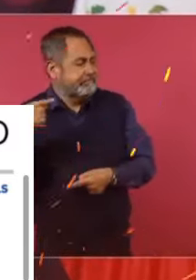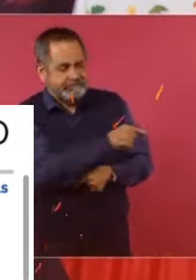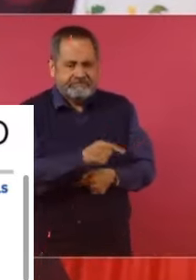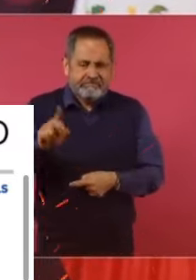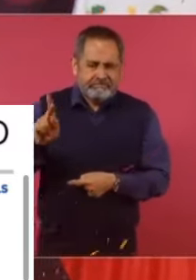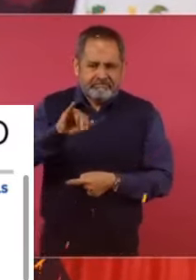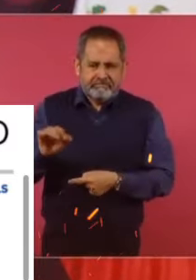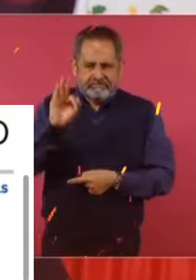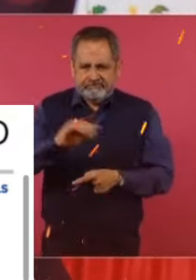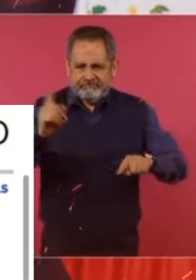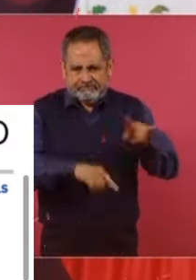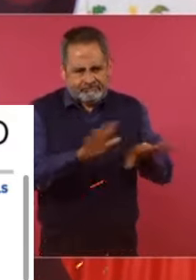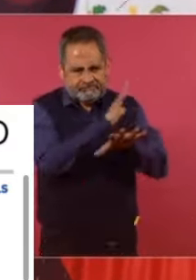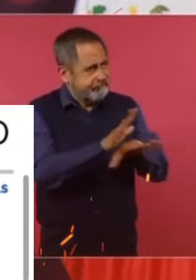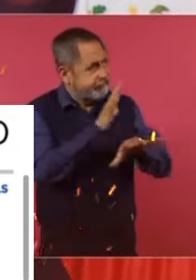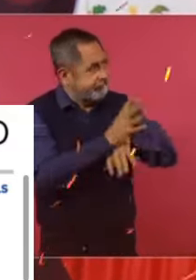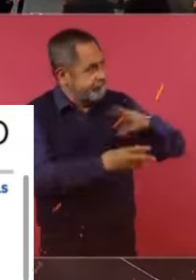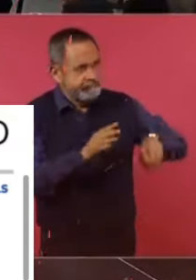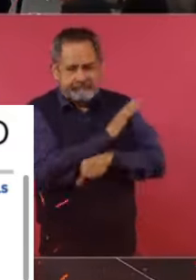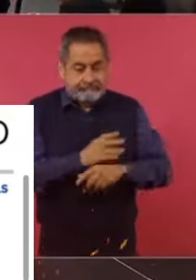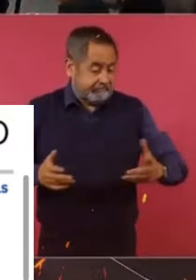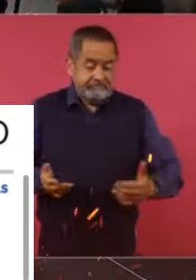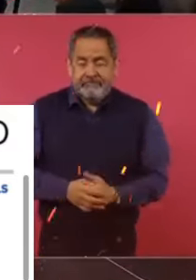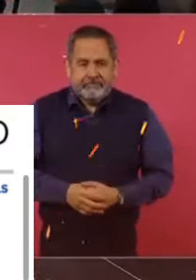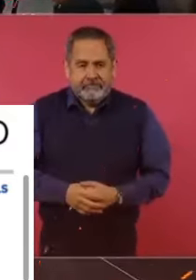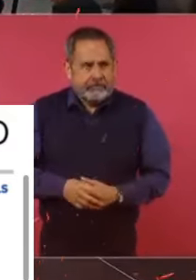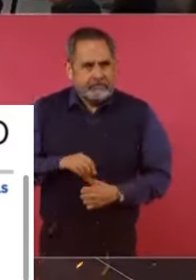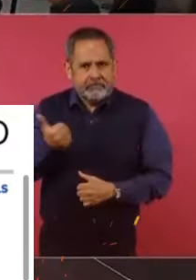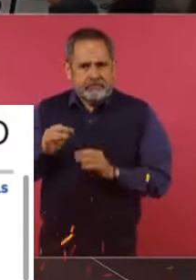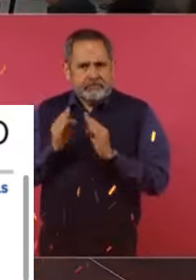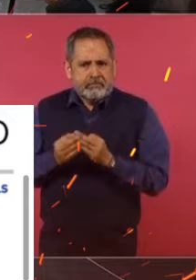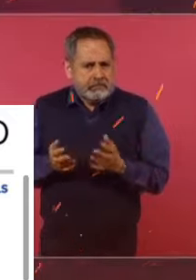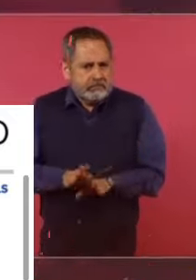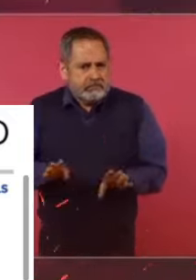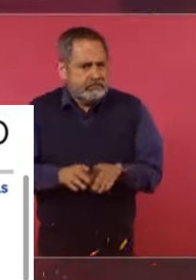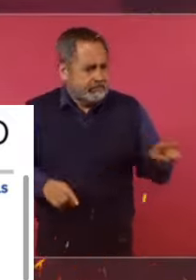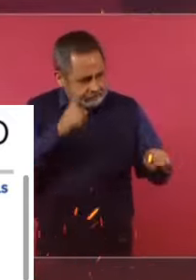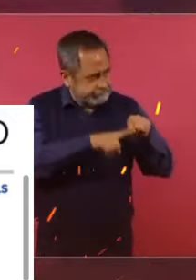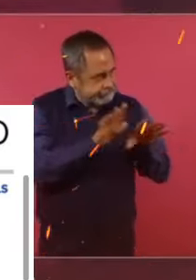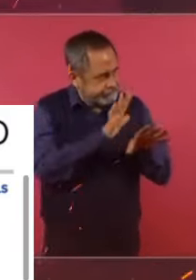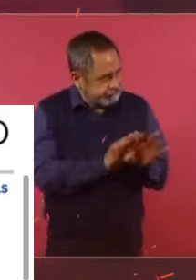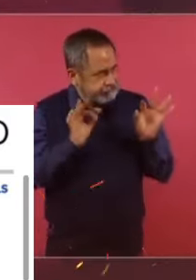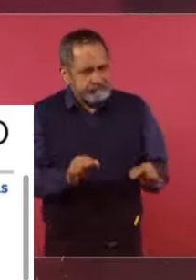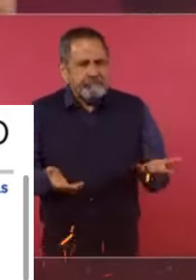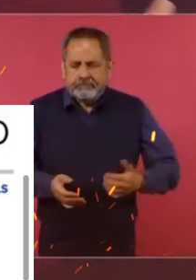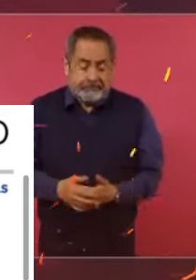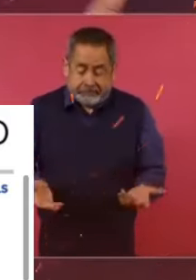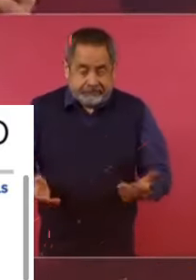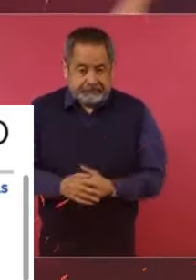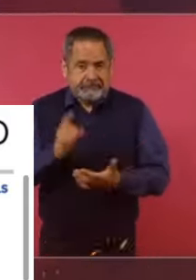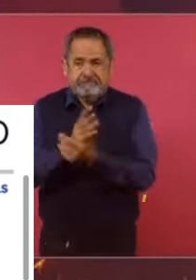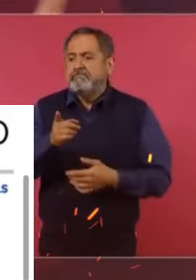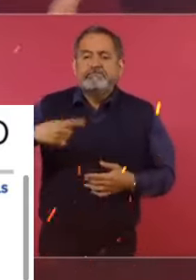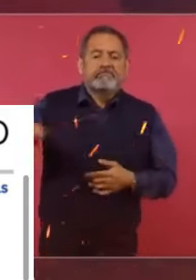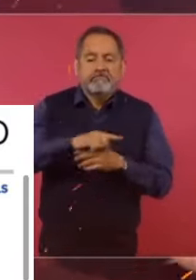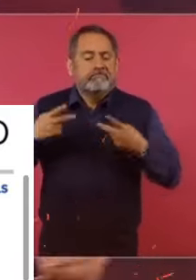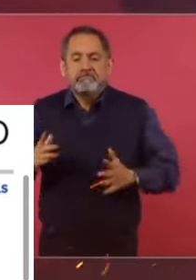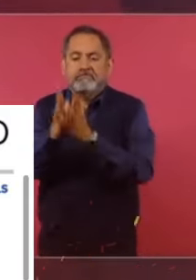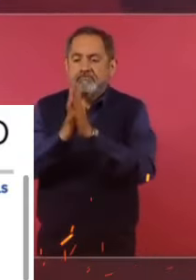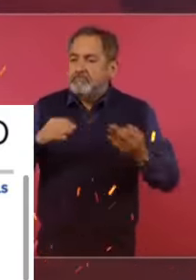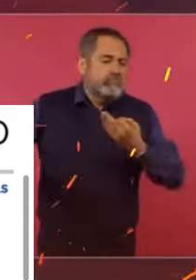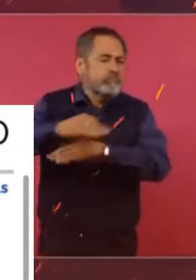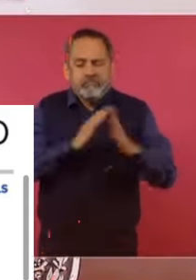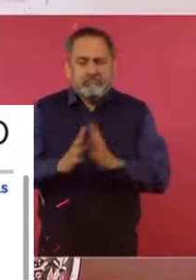Poder Judicial. ¿Y qué otra manera hay de reformar el Poder Judicial? Pues solo con la participación de